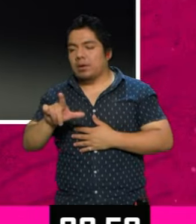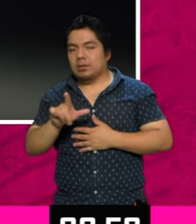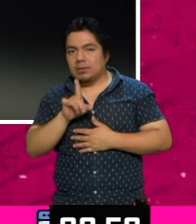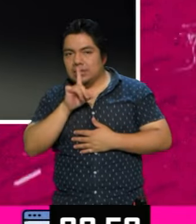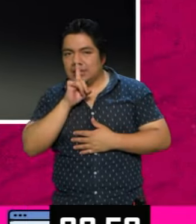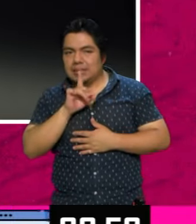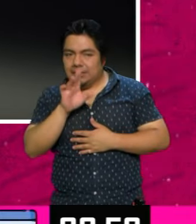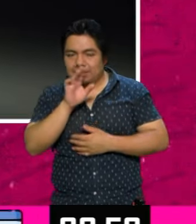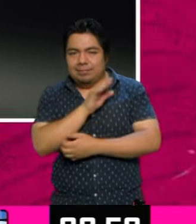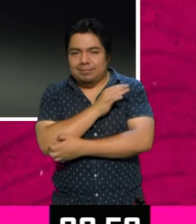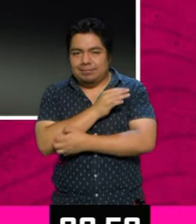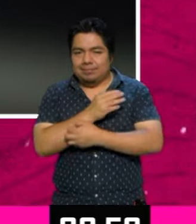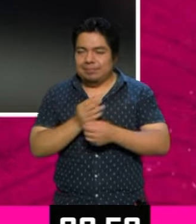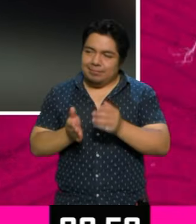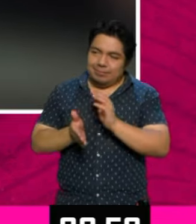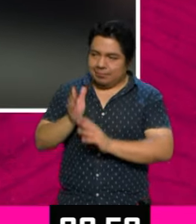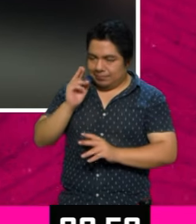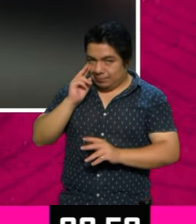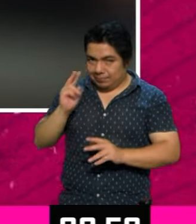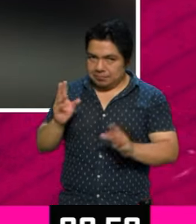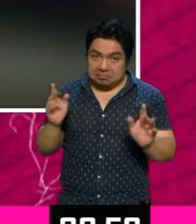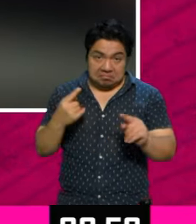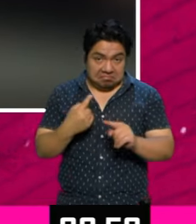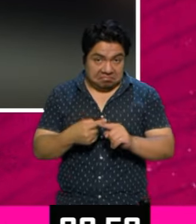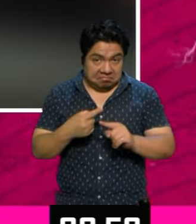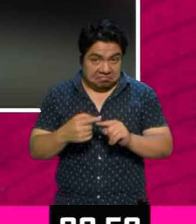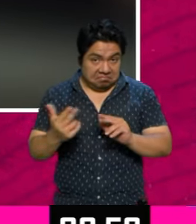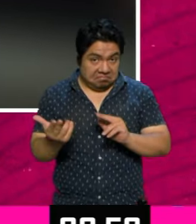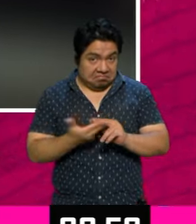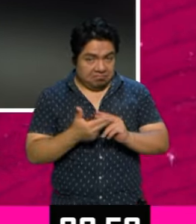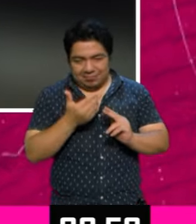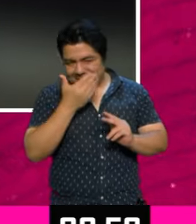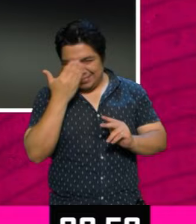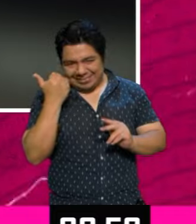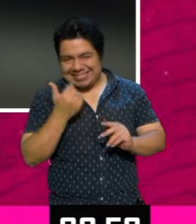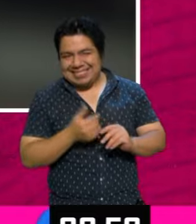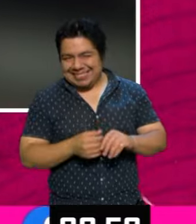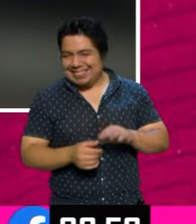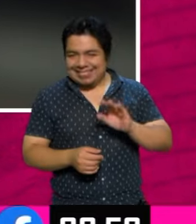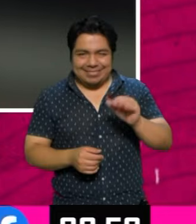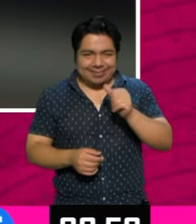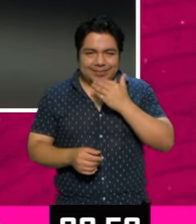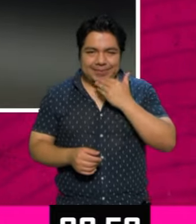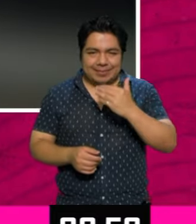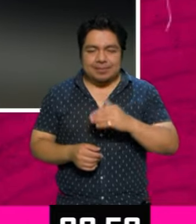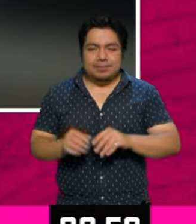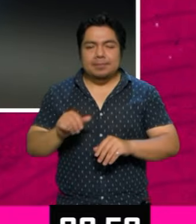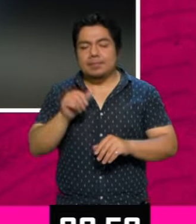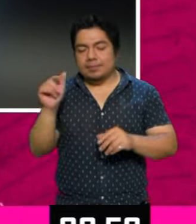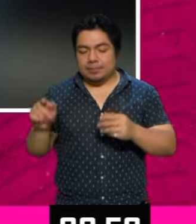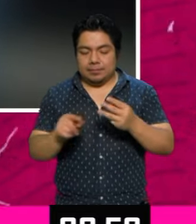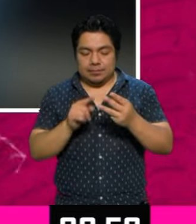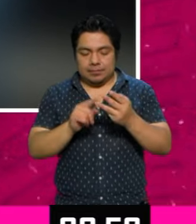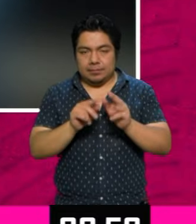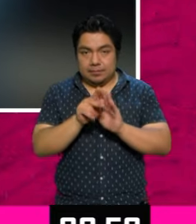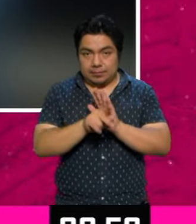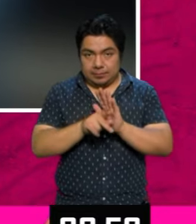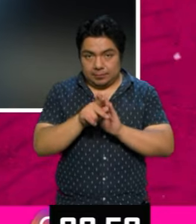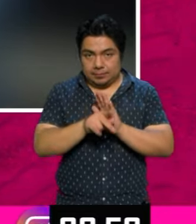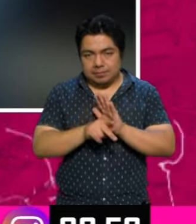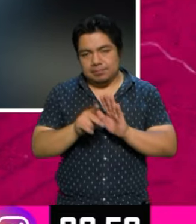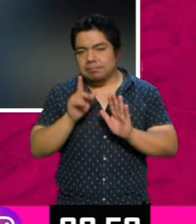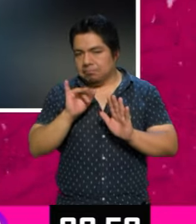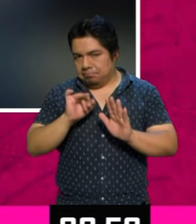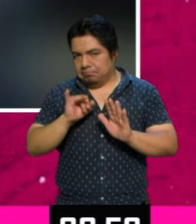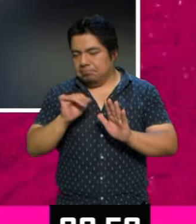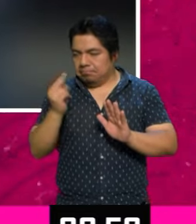dijo. Quién. Vayan y véanla. No, pero no sabemos quién mata. Ok, ¿no? Venga. Venga, oigan, venga. Una película que yo digo que vayan